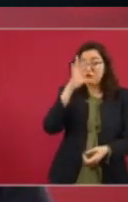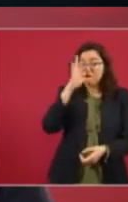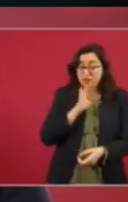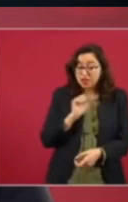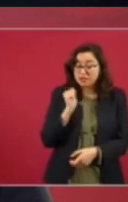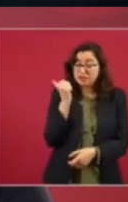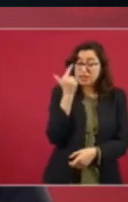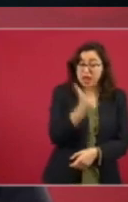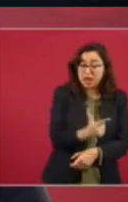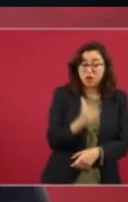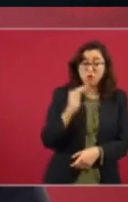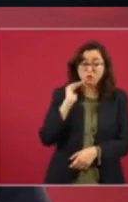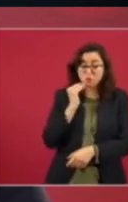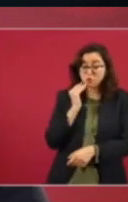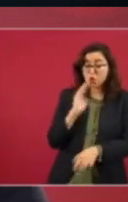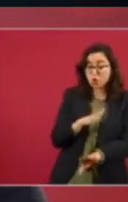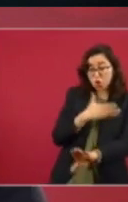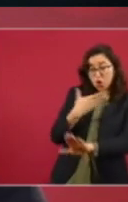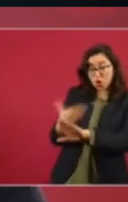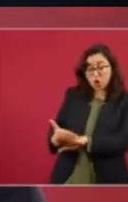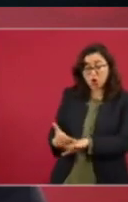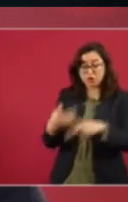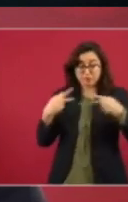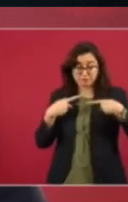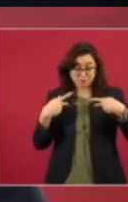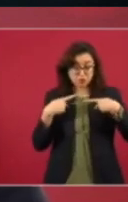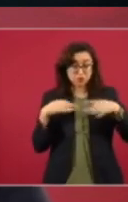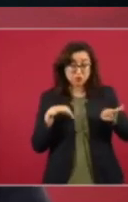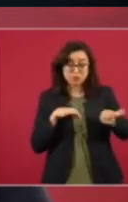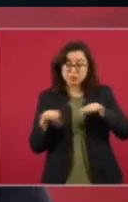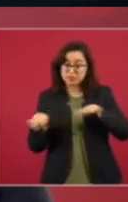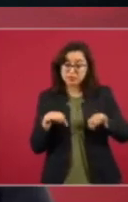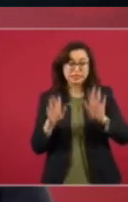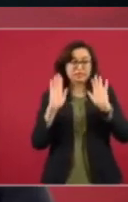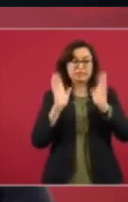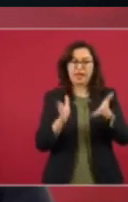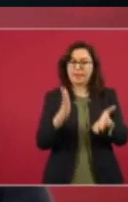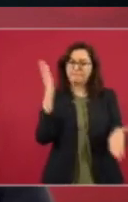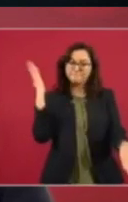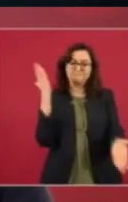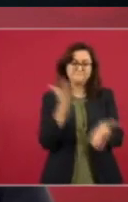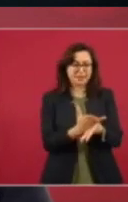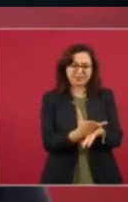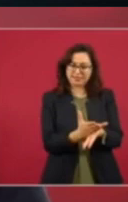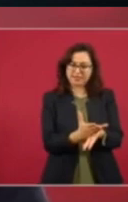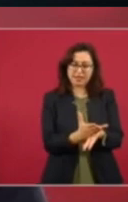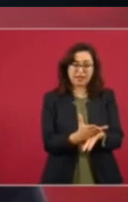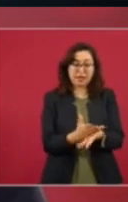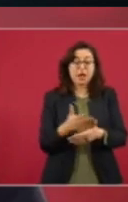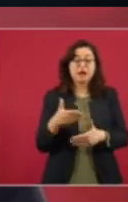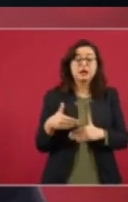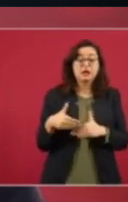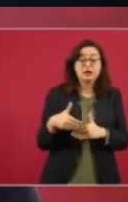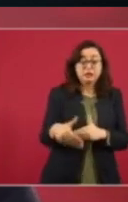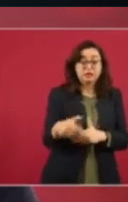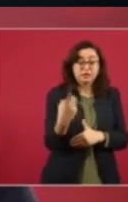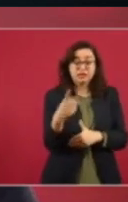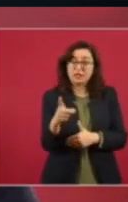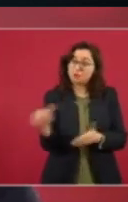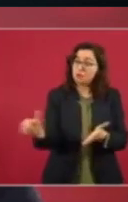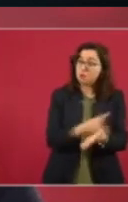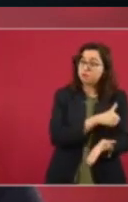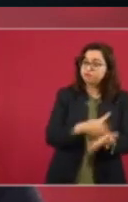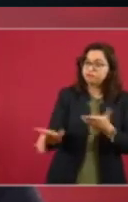irregulares perjudiciales para los trabajadores, como darlos de baja de manera masiva en